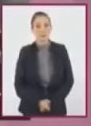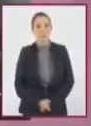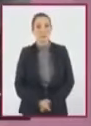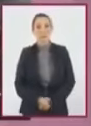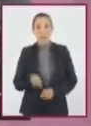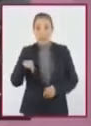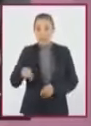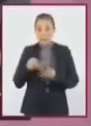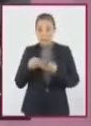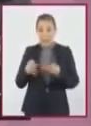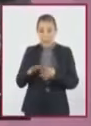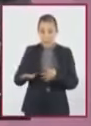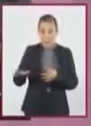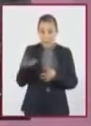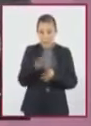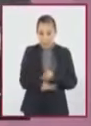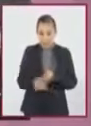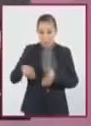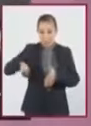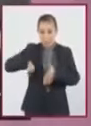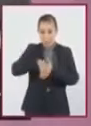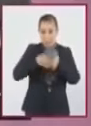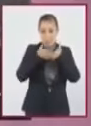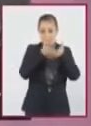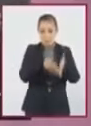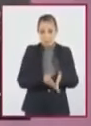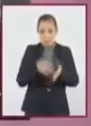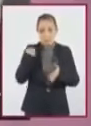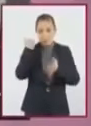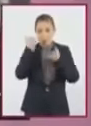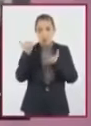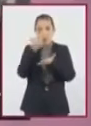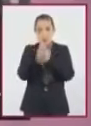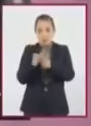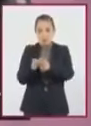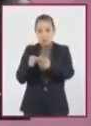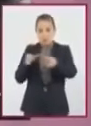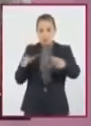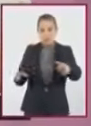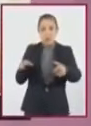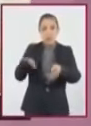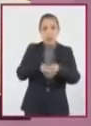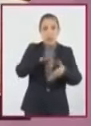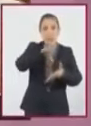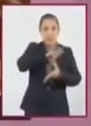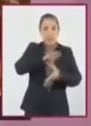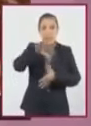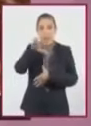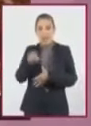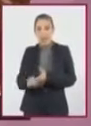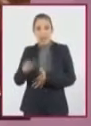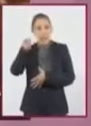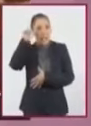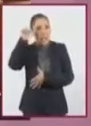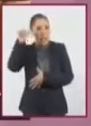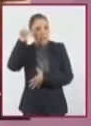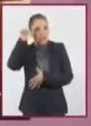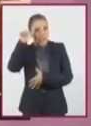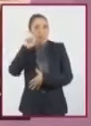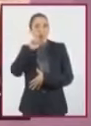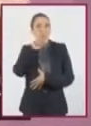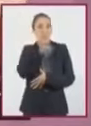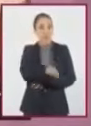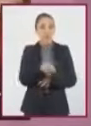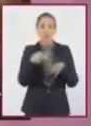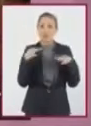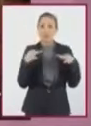En tierra, el surgimiento de puertos favoreció el desarrollo de las ciudades en las costas de América, África y Asia, así como